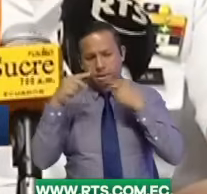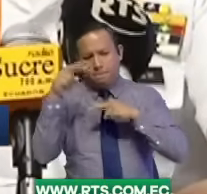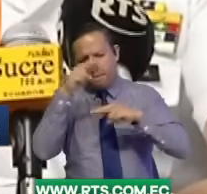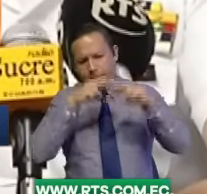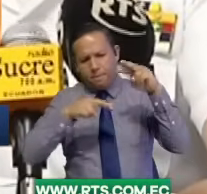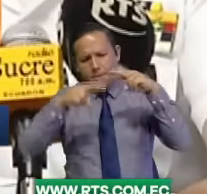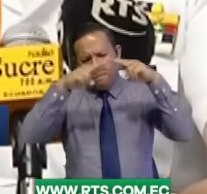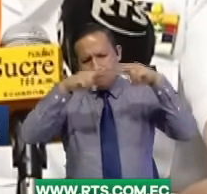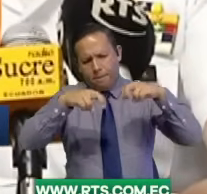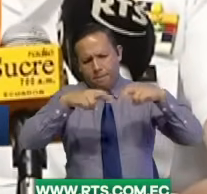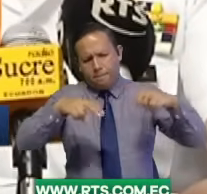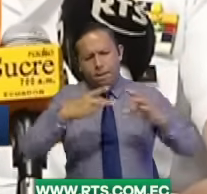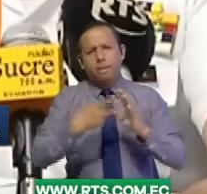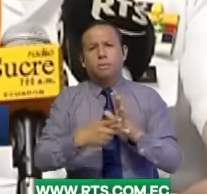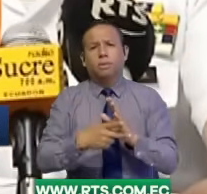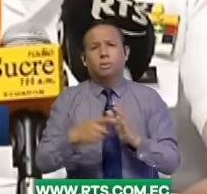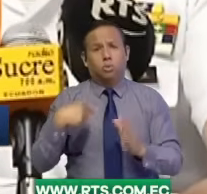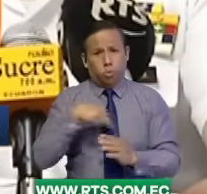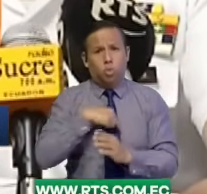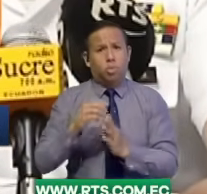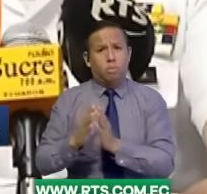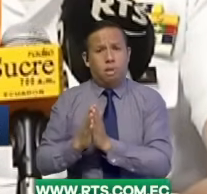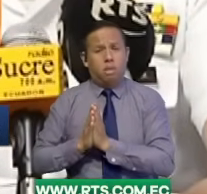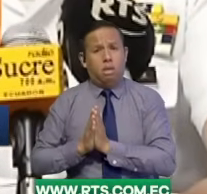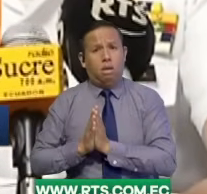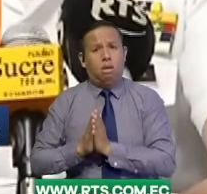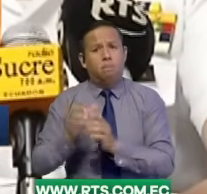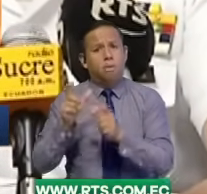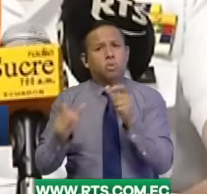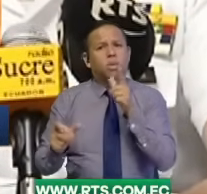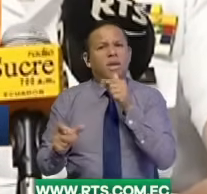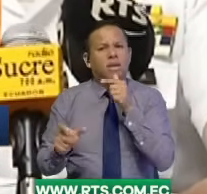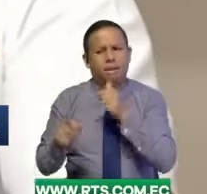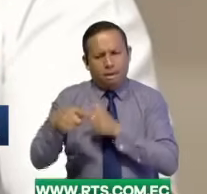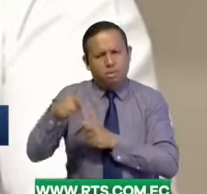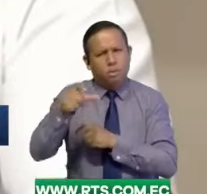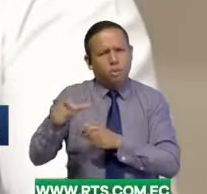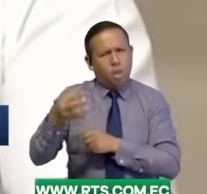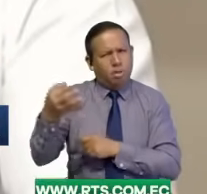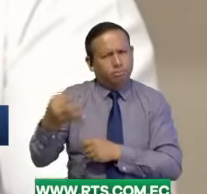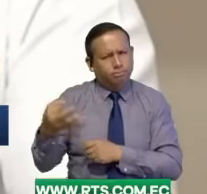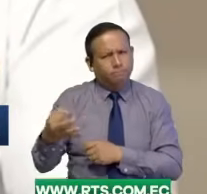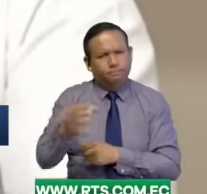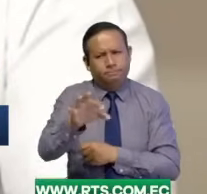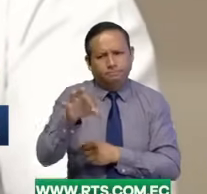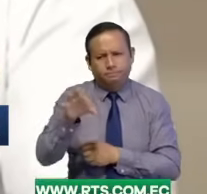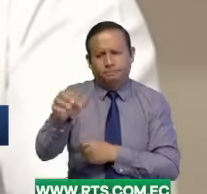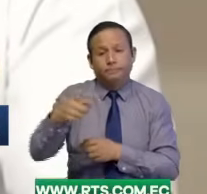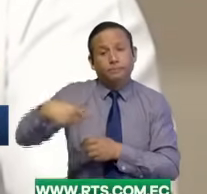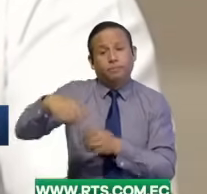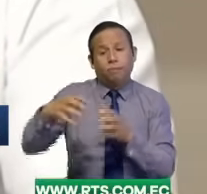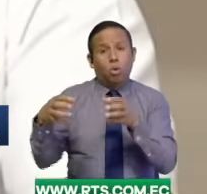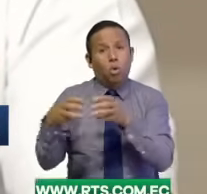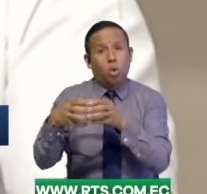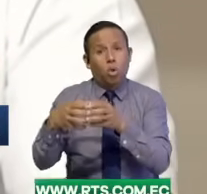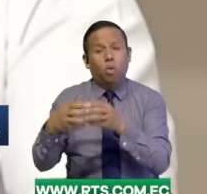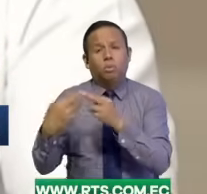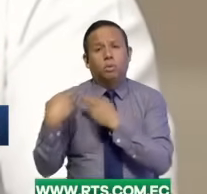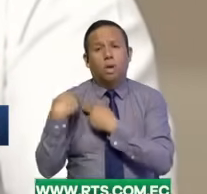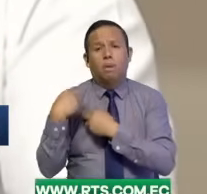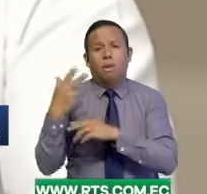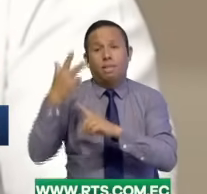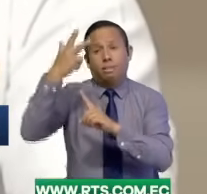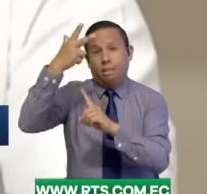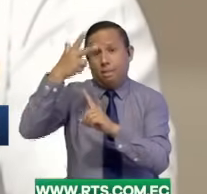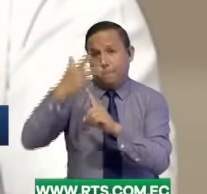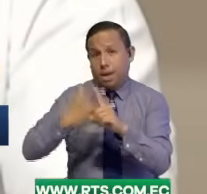Por requerimiento nuestro va a ser conformado por oficiales de alta probidad. La comisión tiene un plazo de 3 meses como máximo